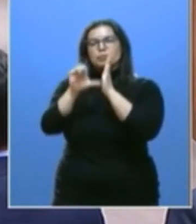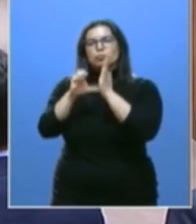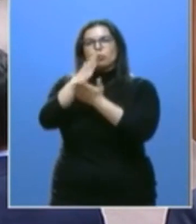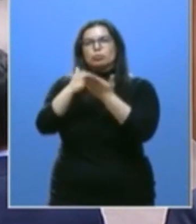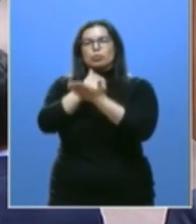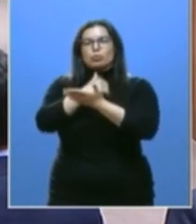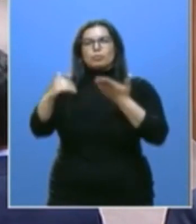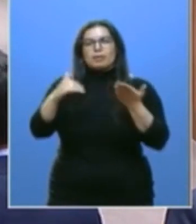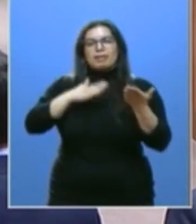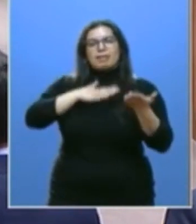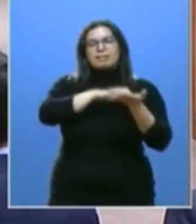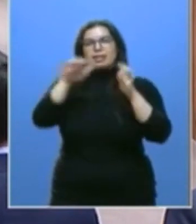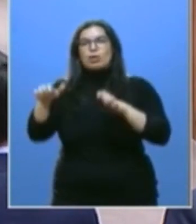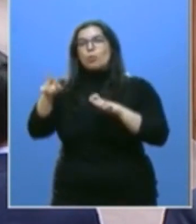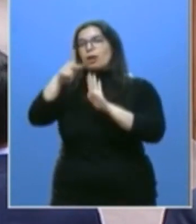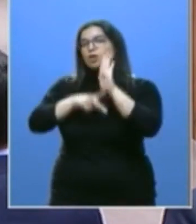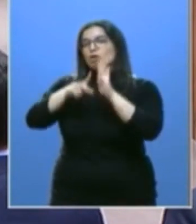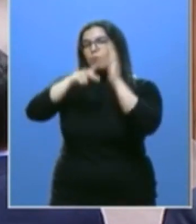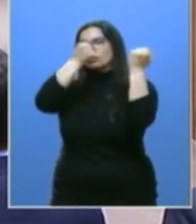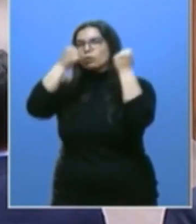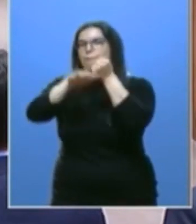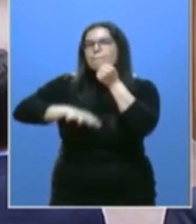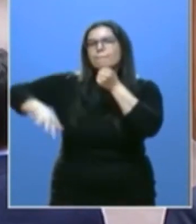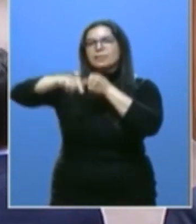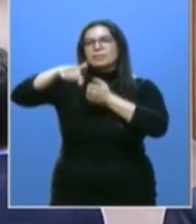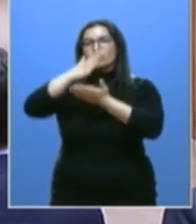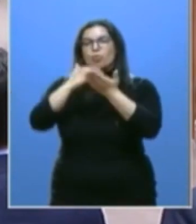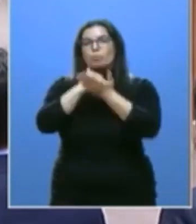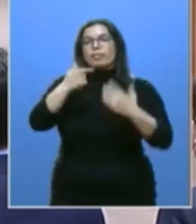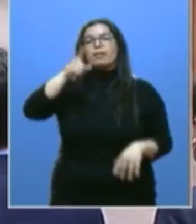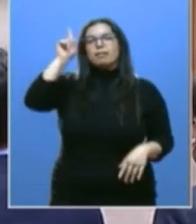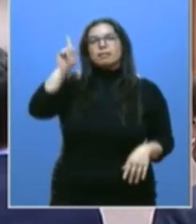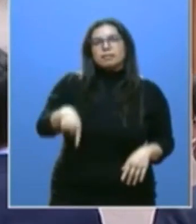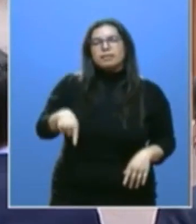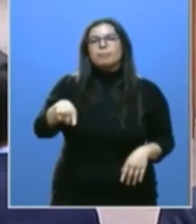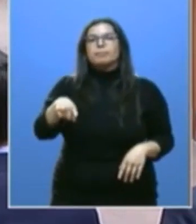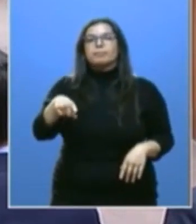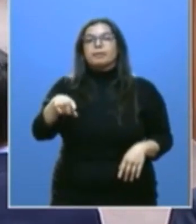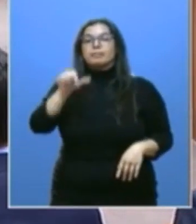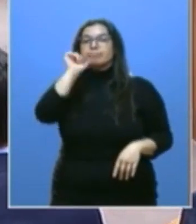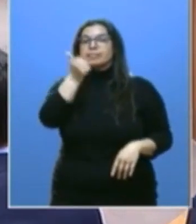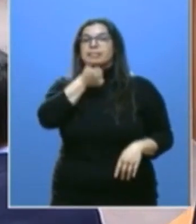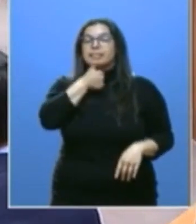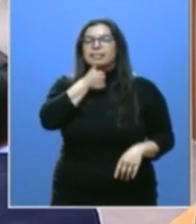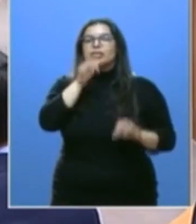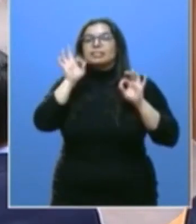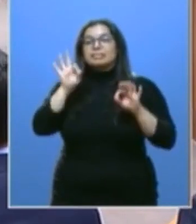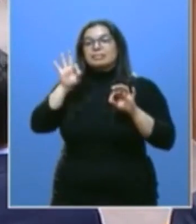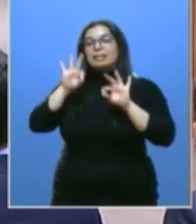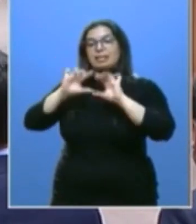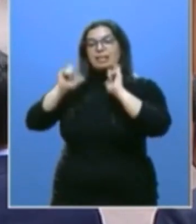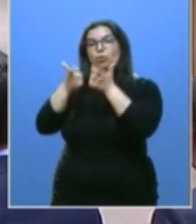león' como norma institucional básica de la comunidad así como mantener el secreto de las deliberaciones